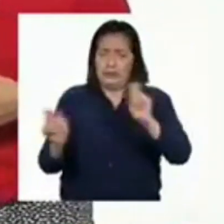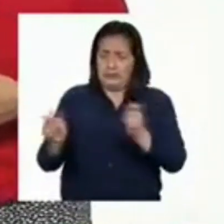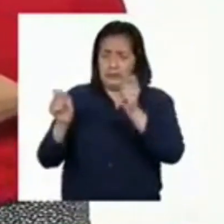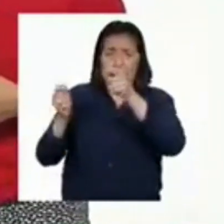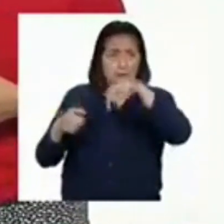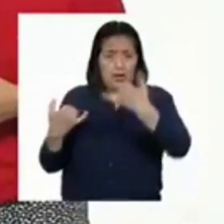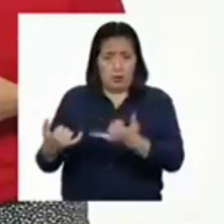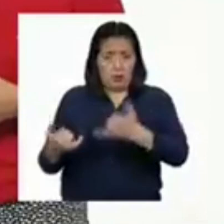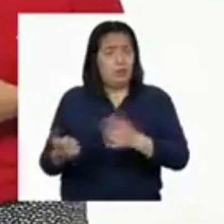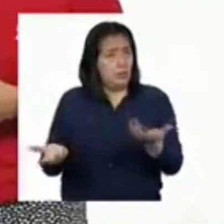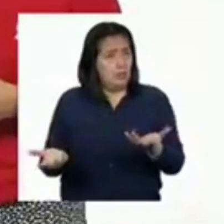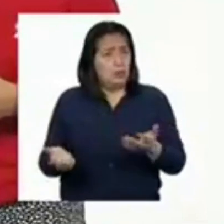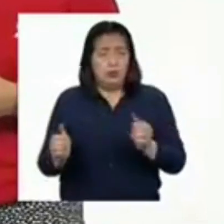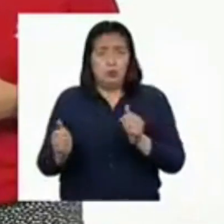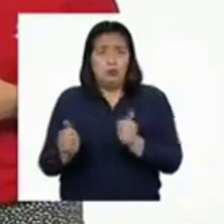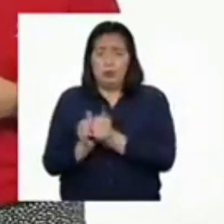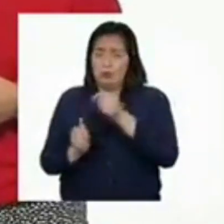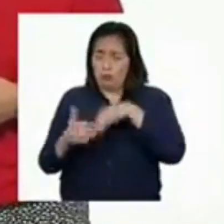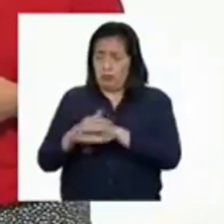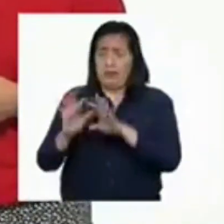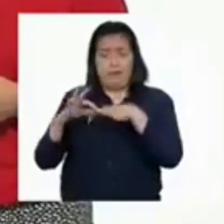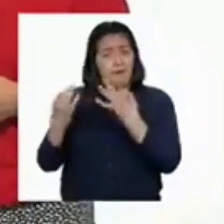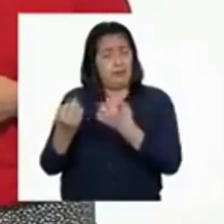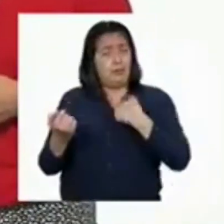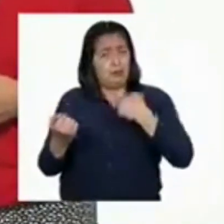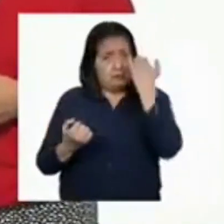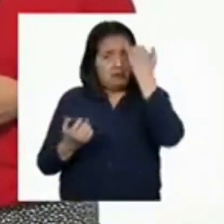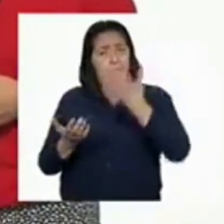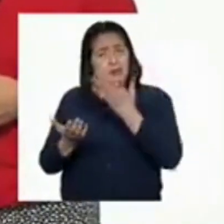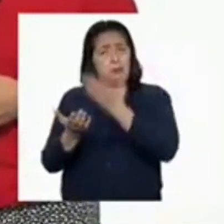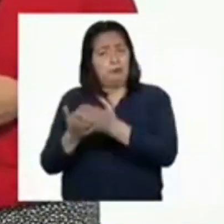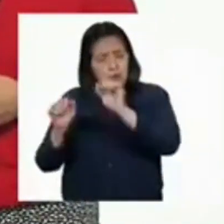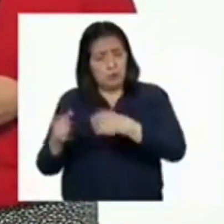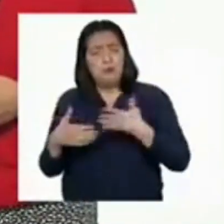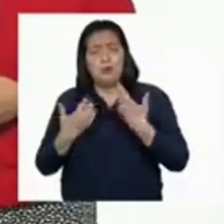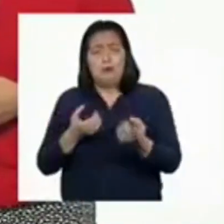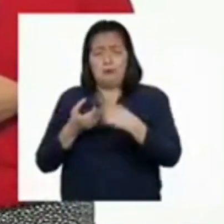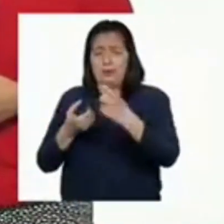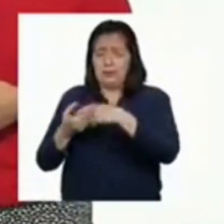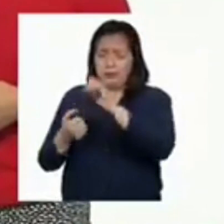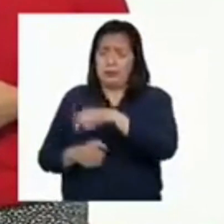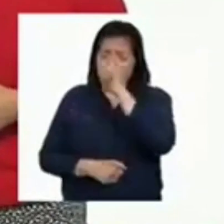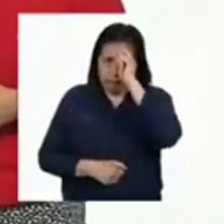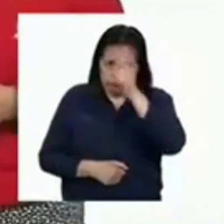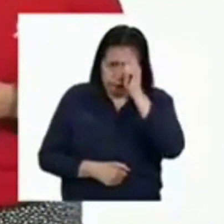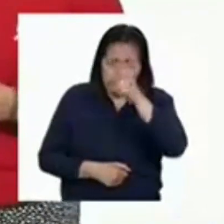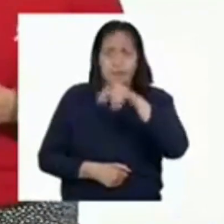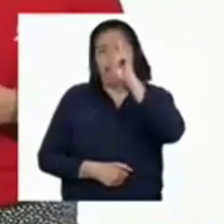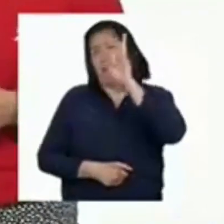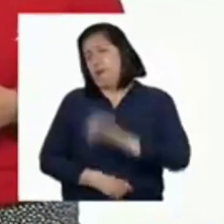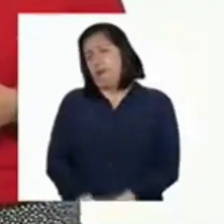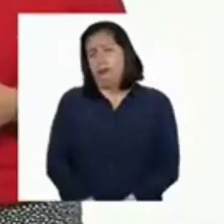celebrar estas fiestas con la ceremonia familiar que propongo, todos podemos participar para rendir homenaje al